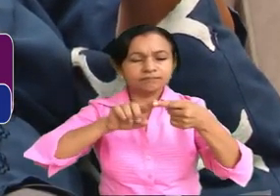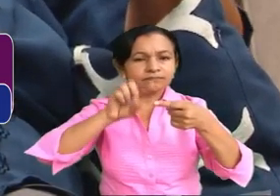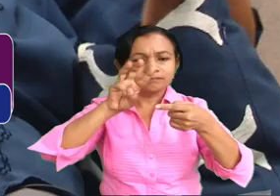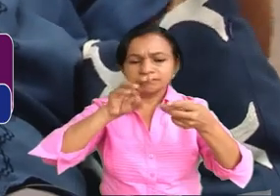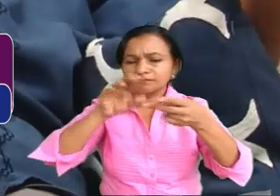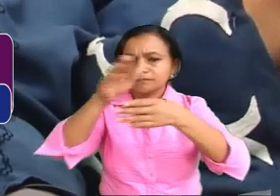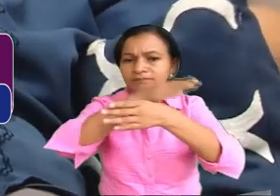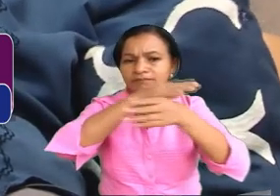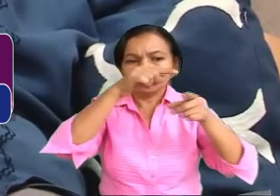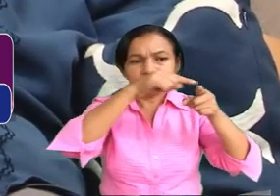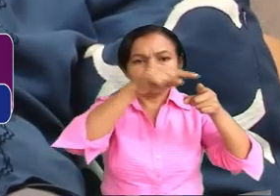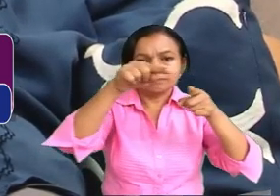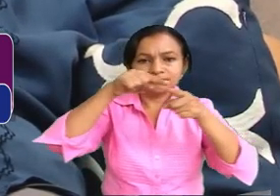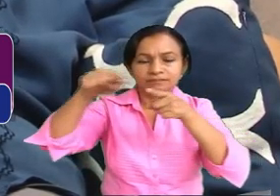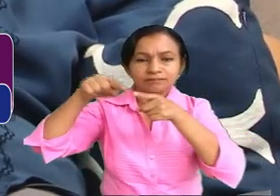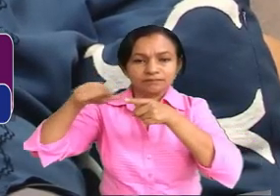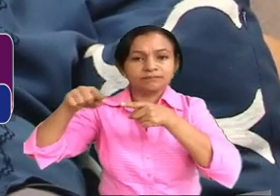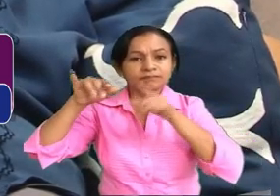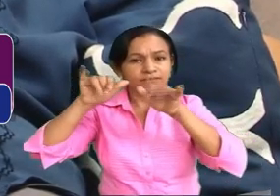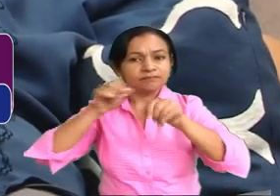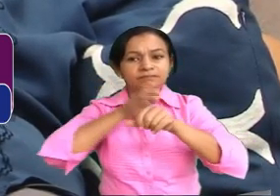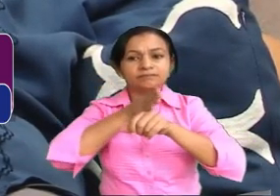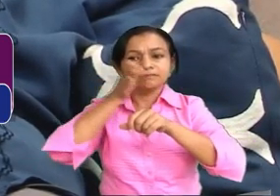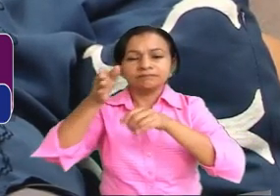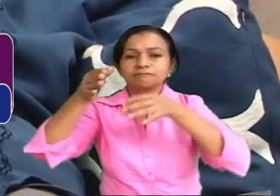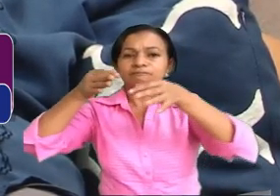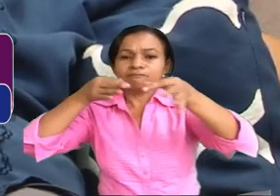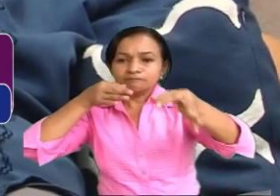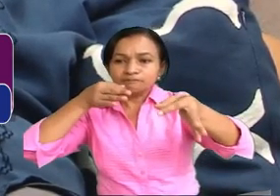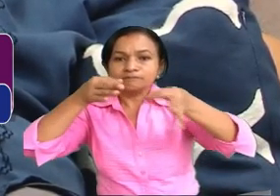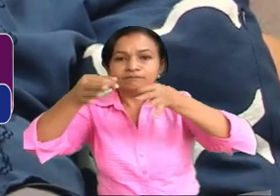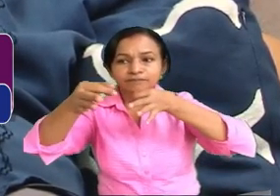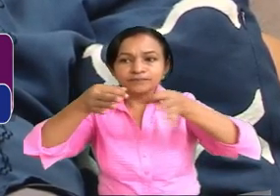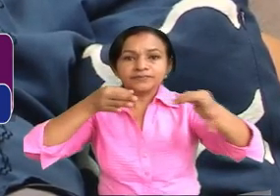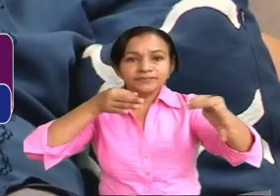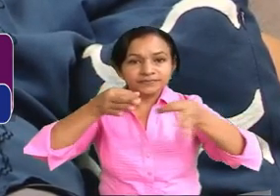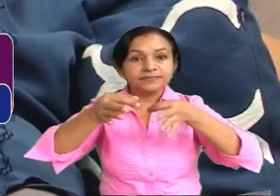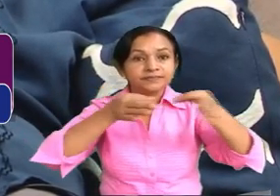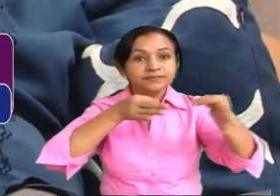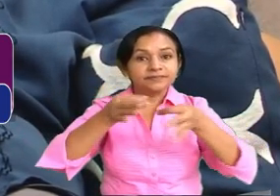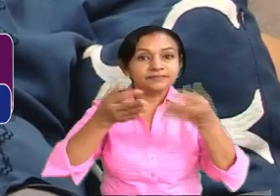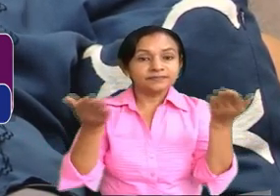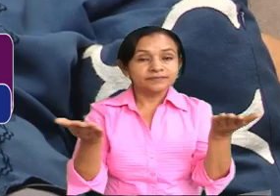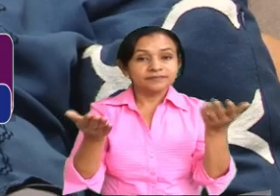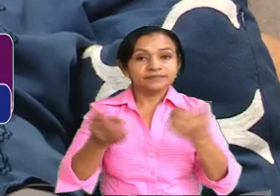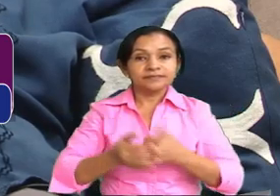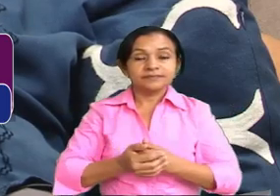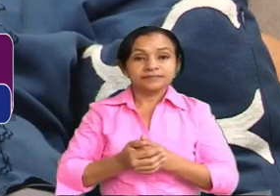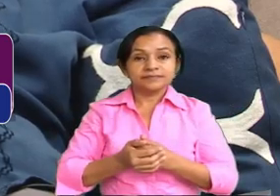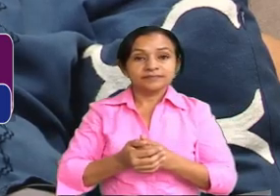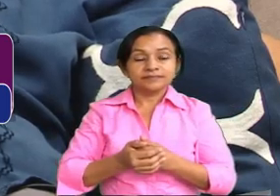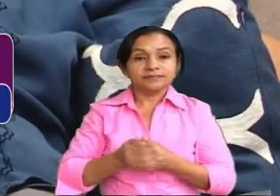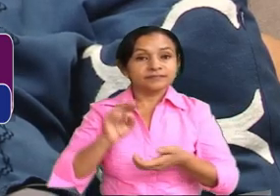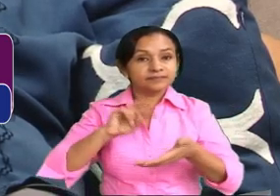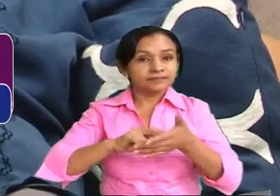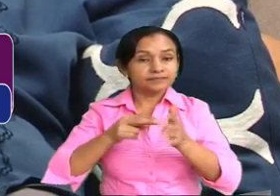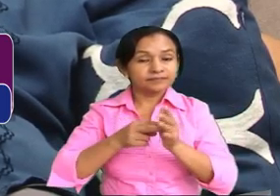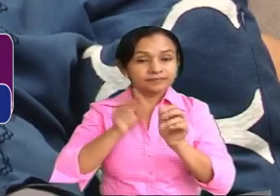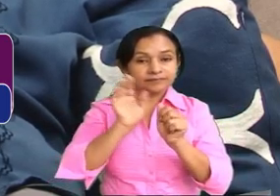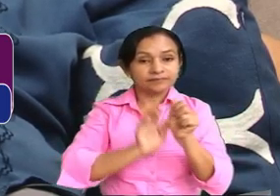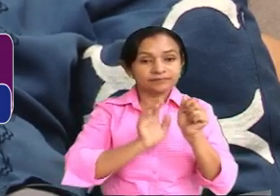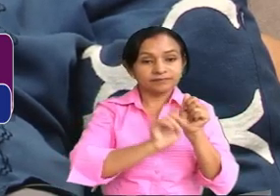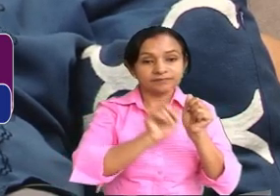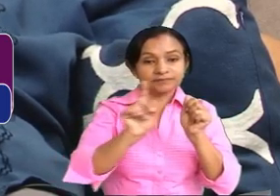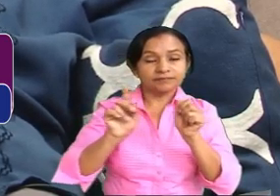en varios lugares de la costa caribe explicando eso. Y que eso, que cada una de